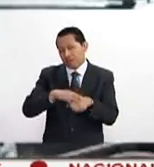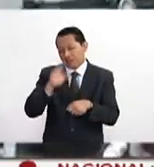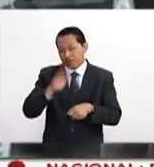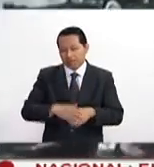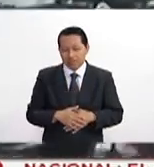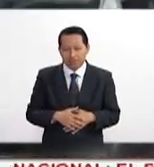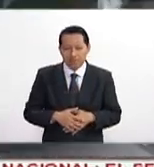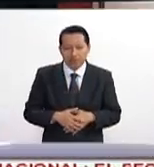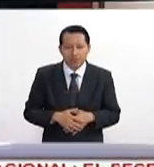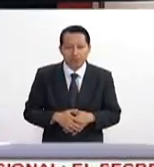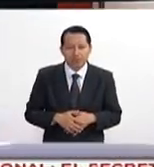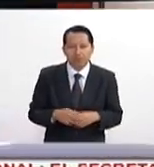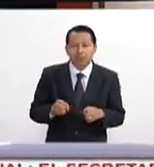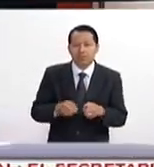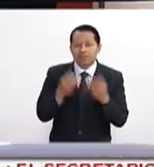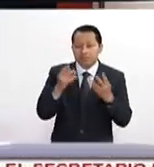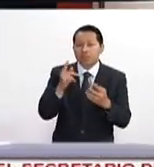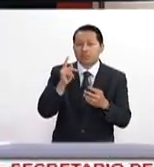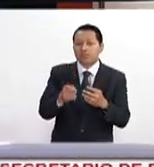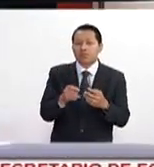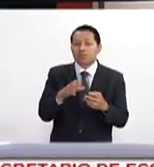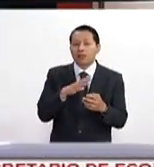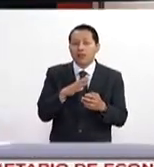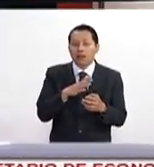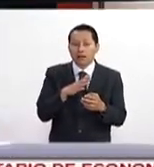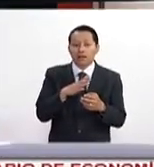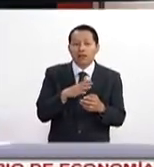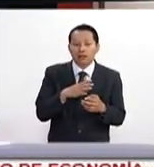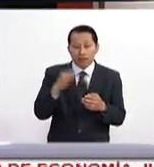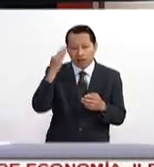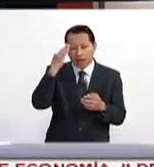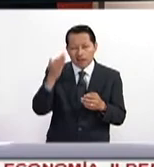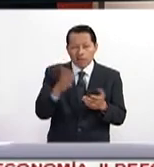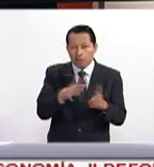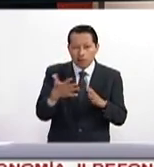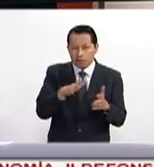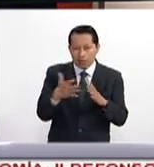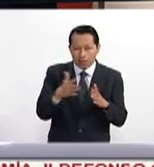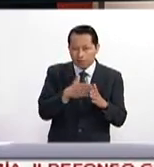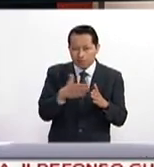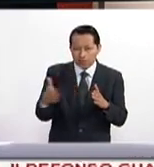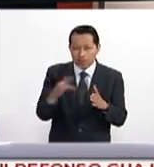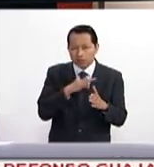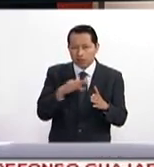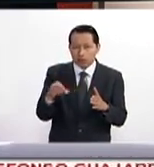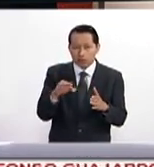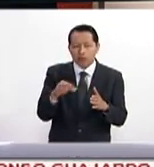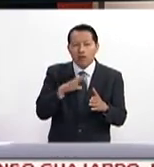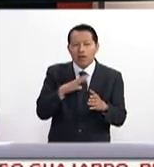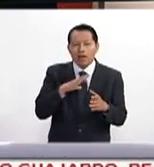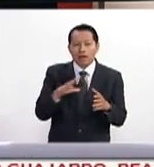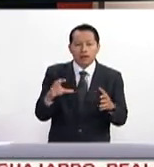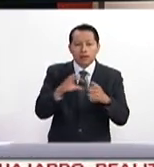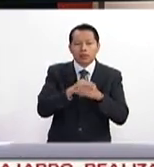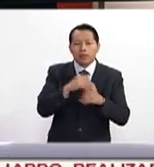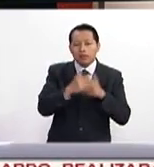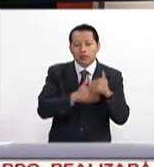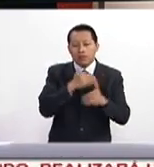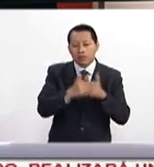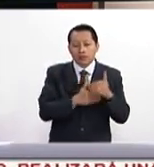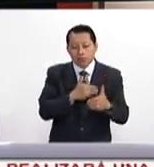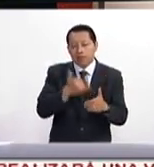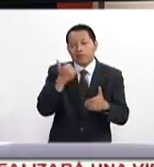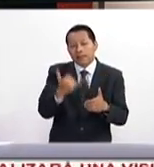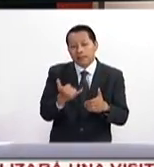Claro, finalmente, ¿en cuántos periodos de tiempo estamos hablando para que se lleve a cabo esta vinculación a proceso